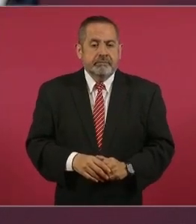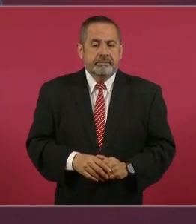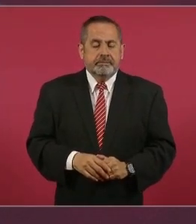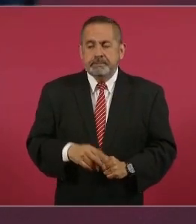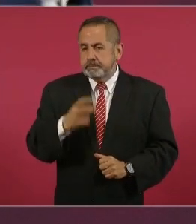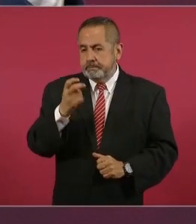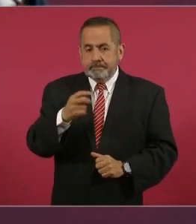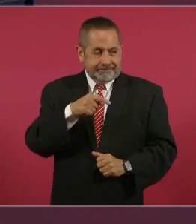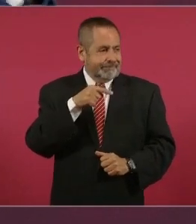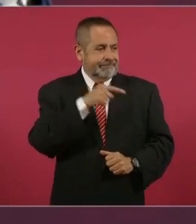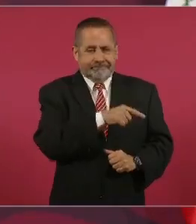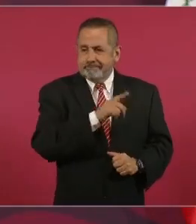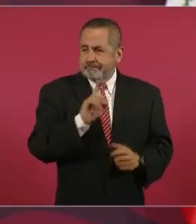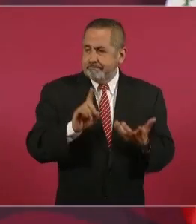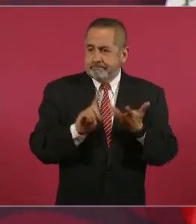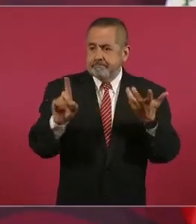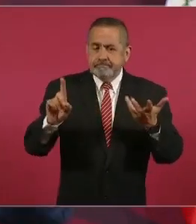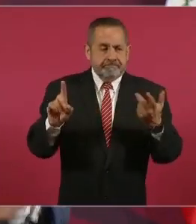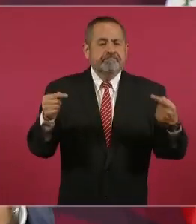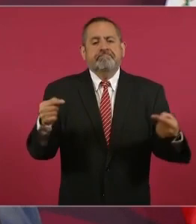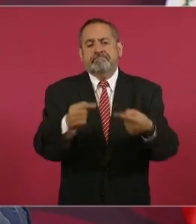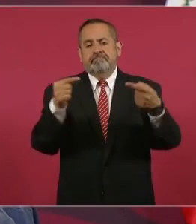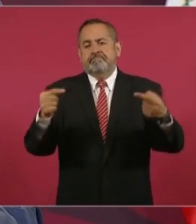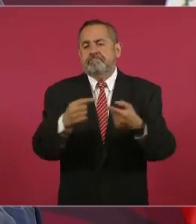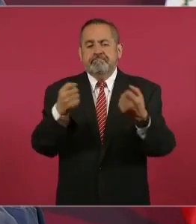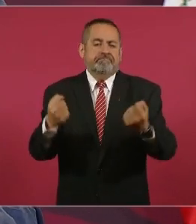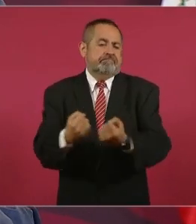Y esos pleitos